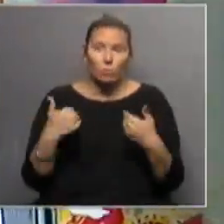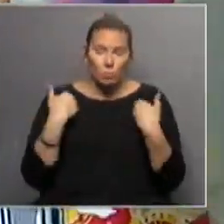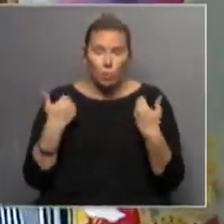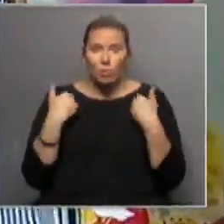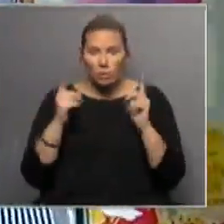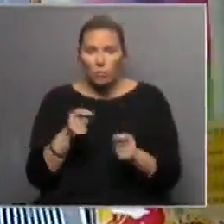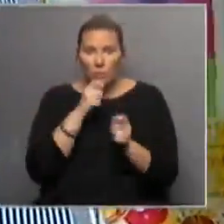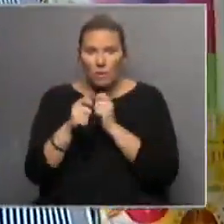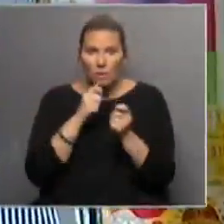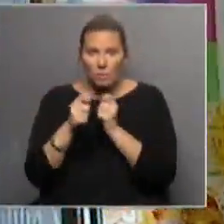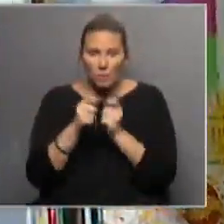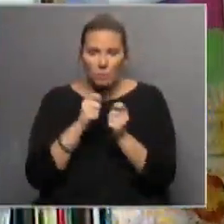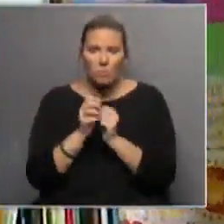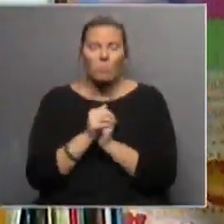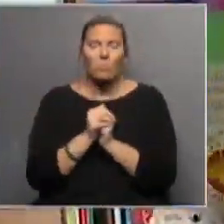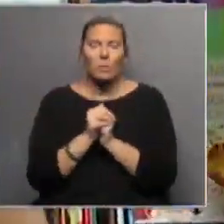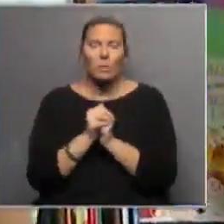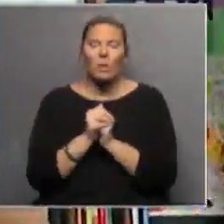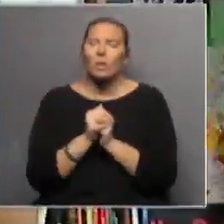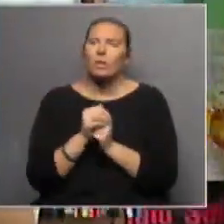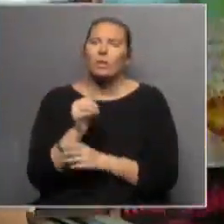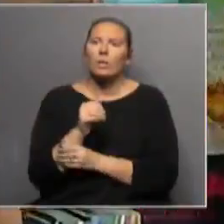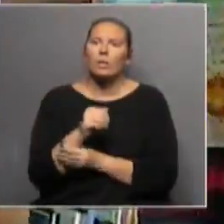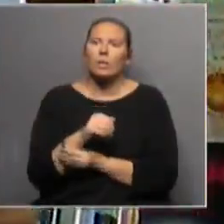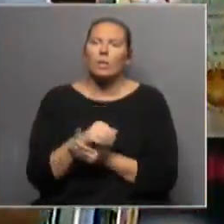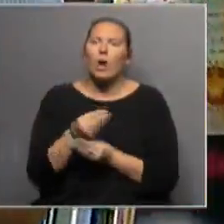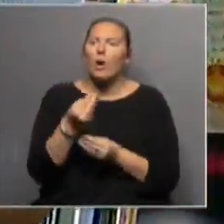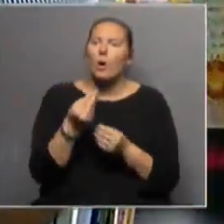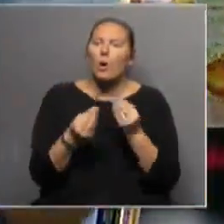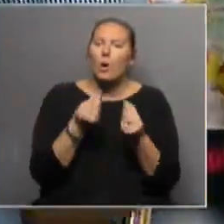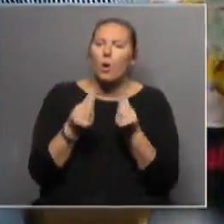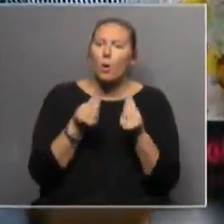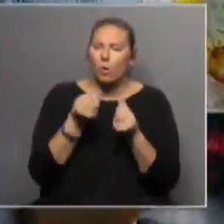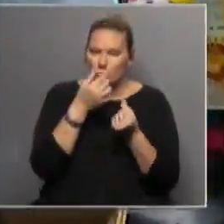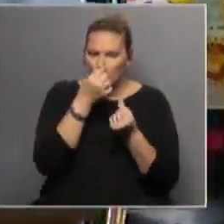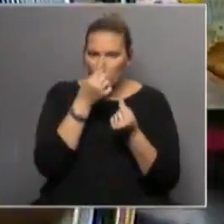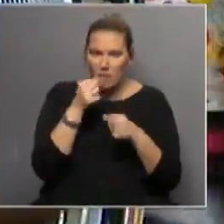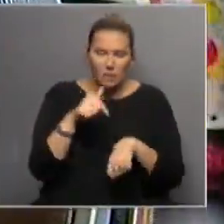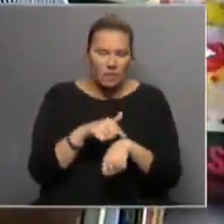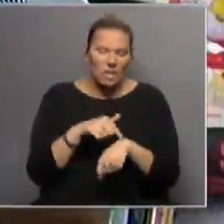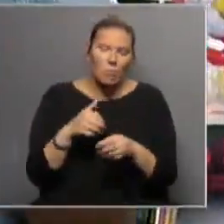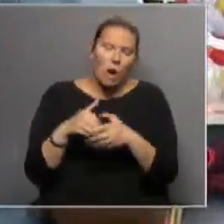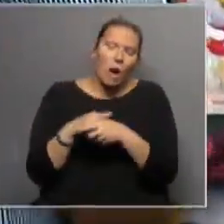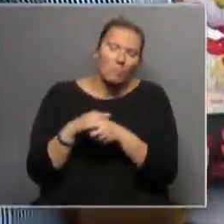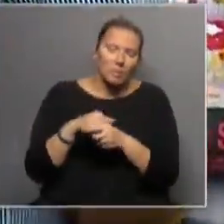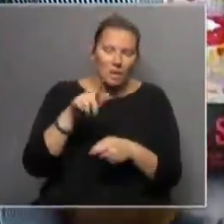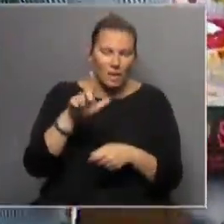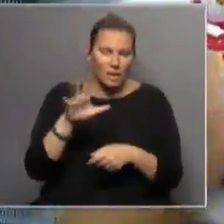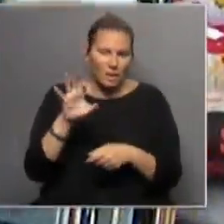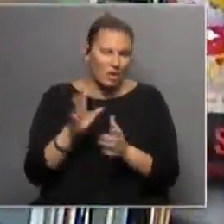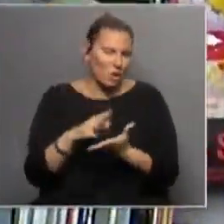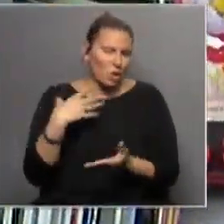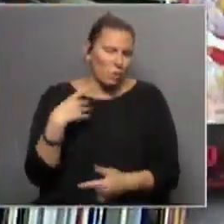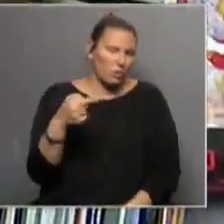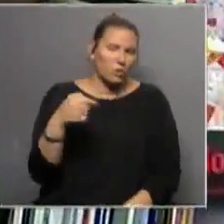de la entrevista. Y decime, Ariel, ¿cómo describirías este tiempo de amistad con Leo